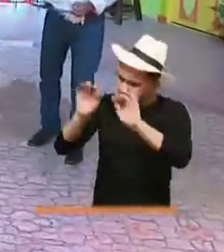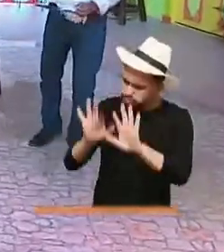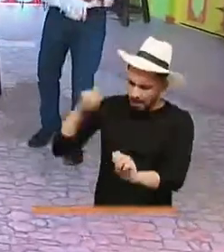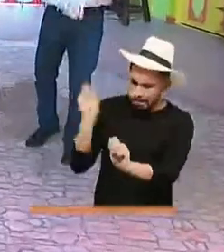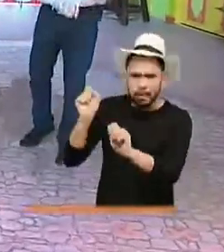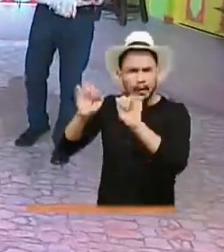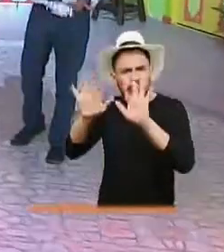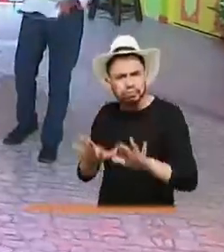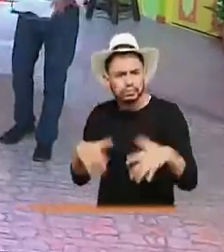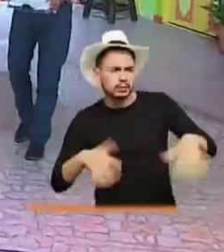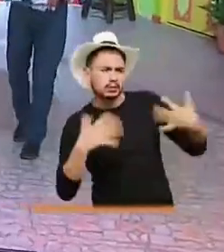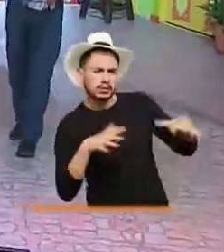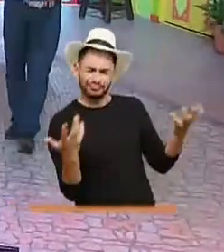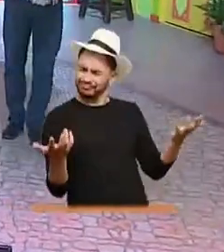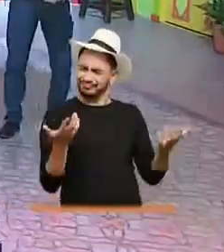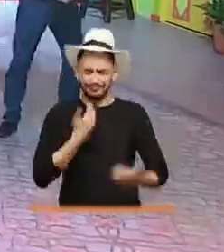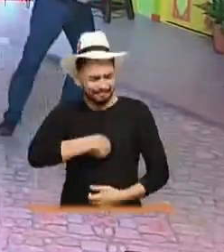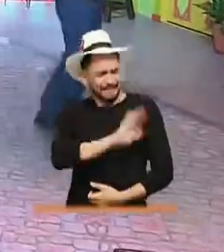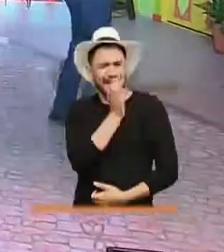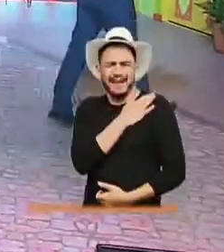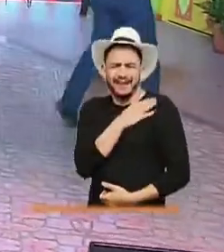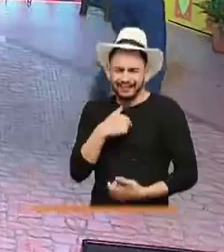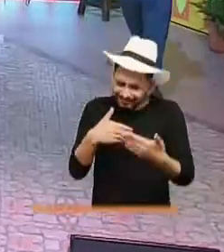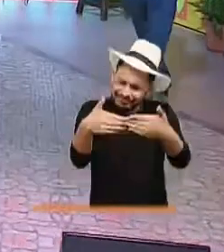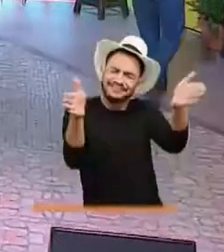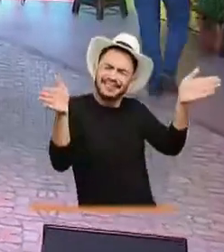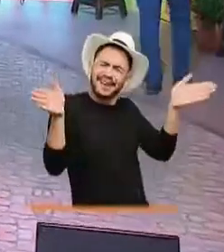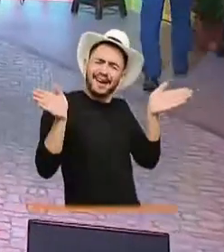¡Trove, trove, compañero!